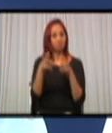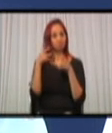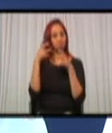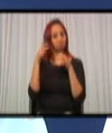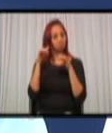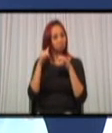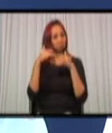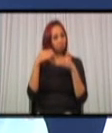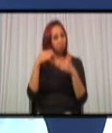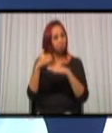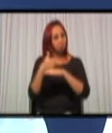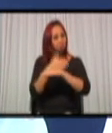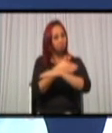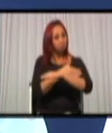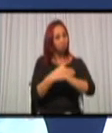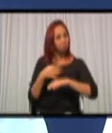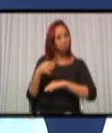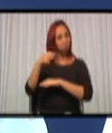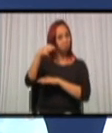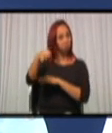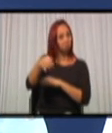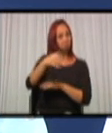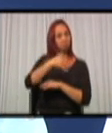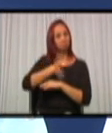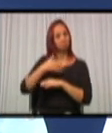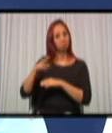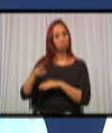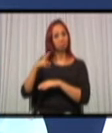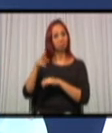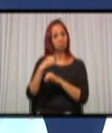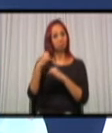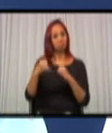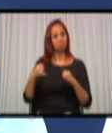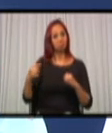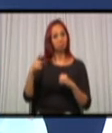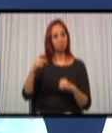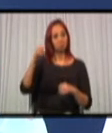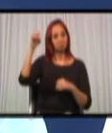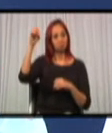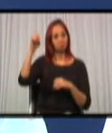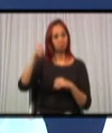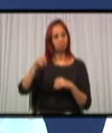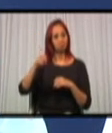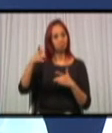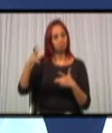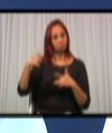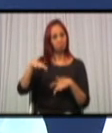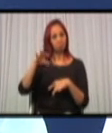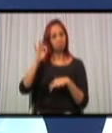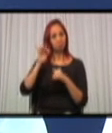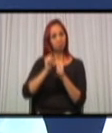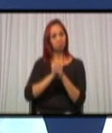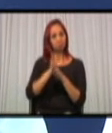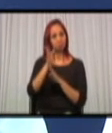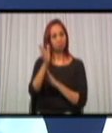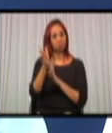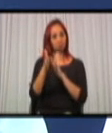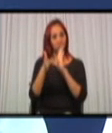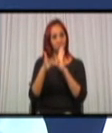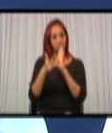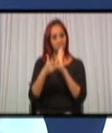un mejor porvenir, tengan un segundo idioma al 100%, cuenten con carreras técnicas